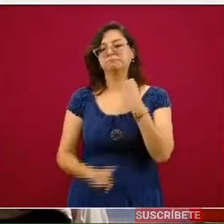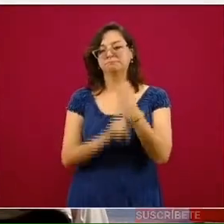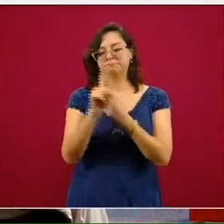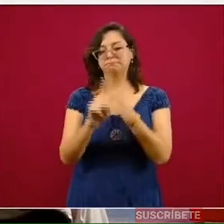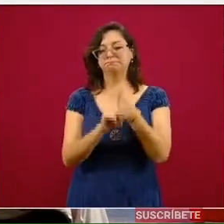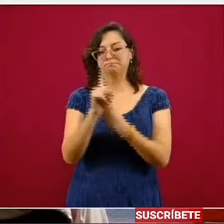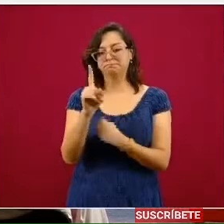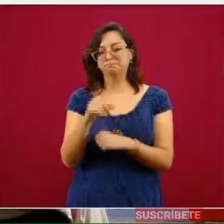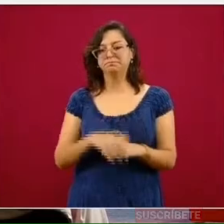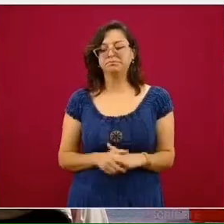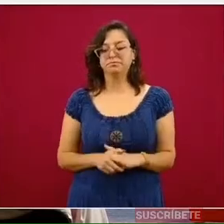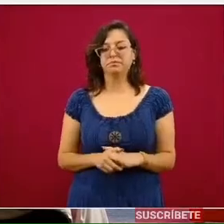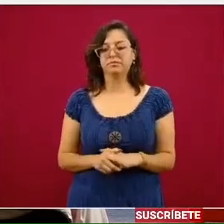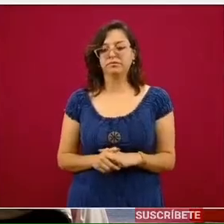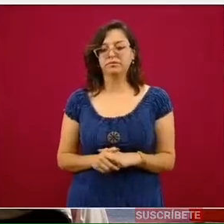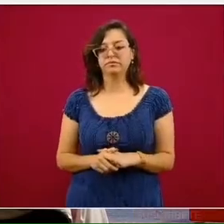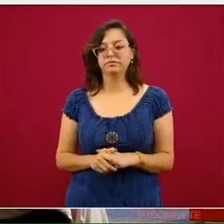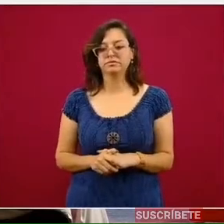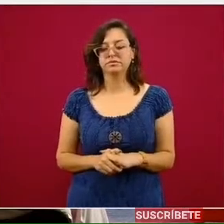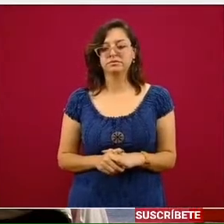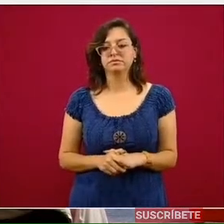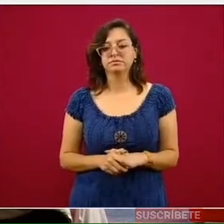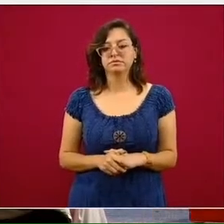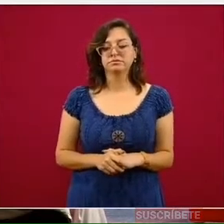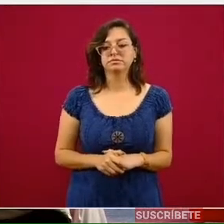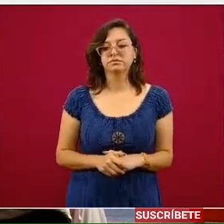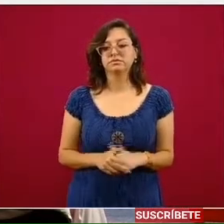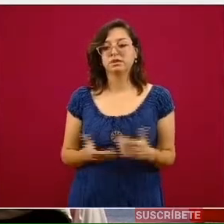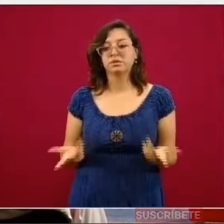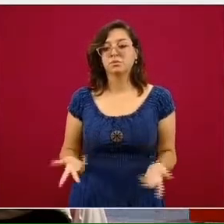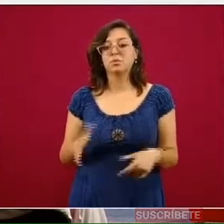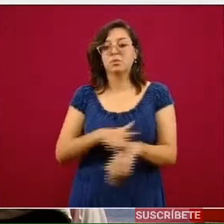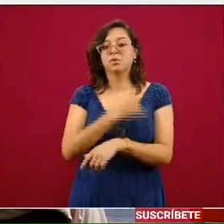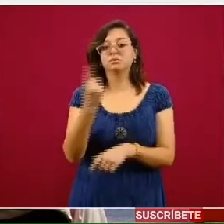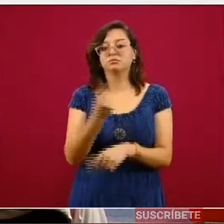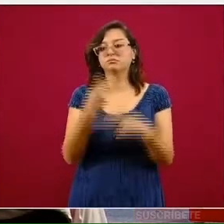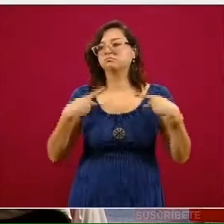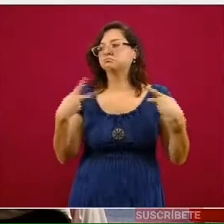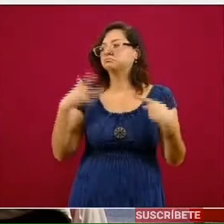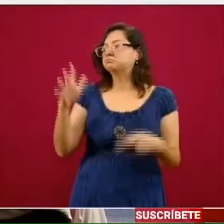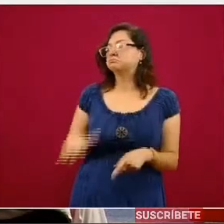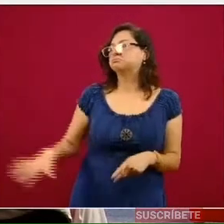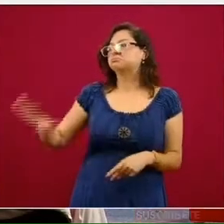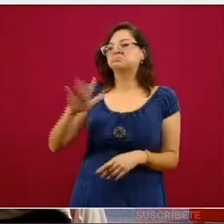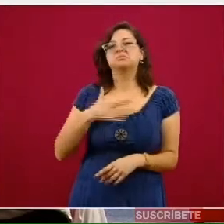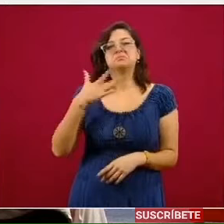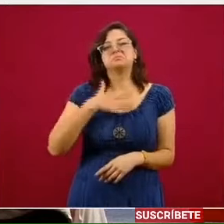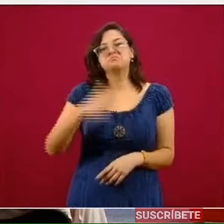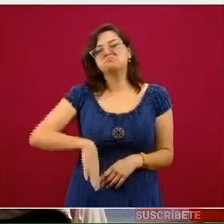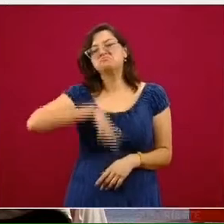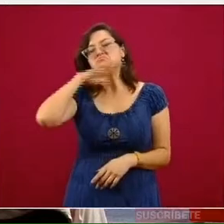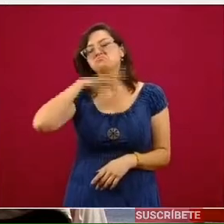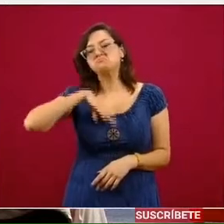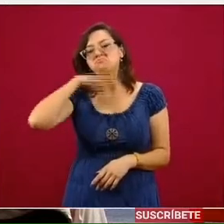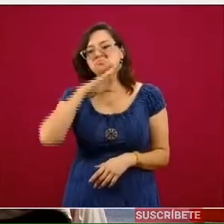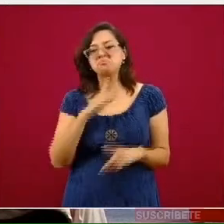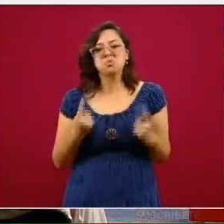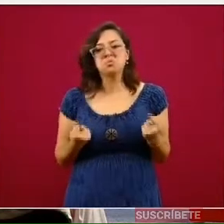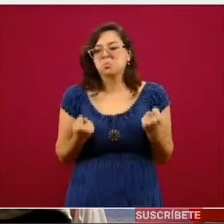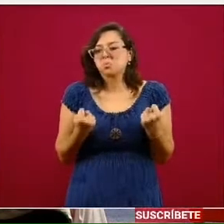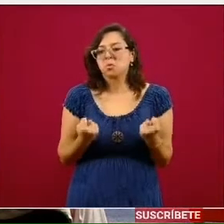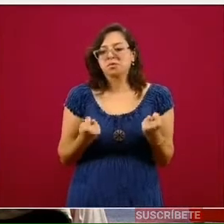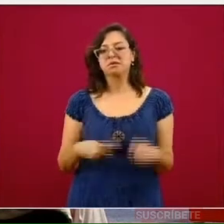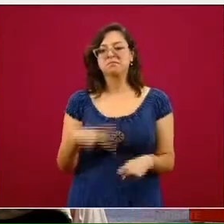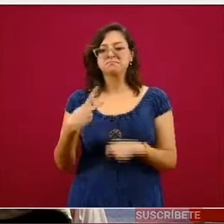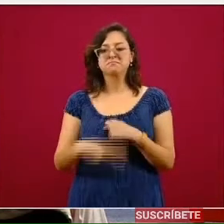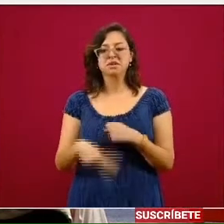reto de compenetración con la percepción del riesgo. Vemos todavía mucha actividad social